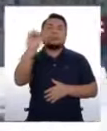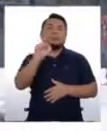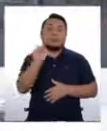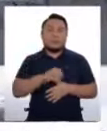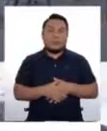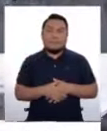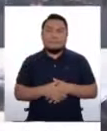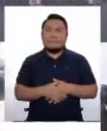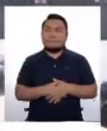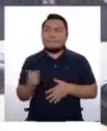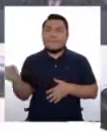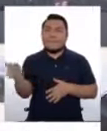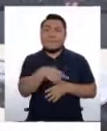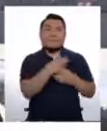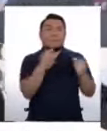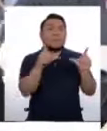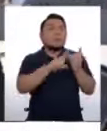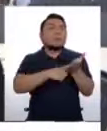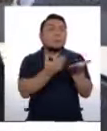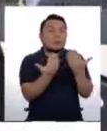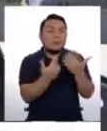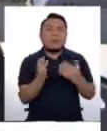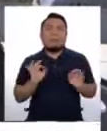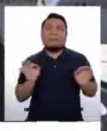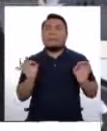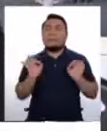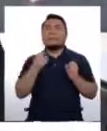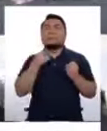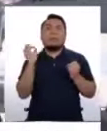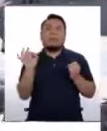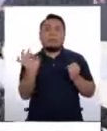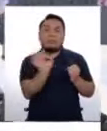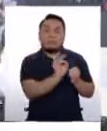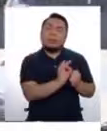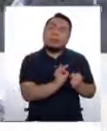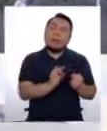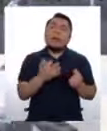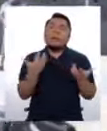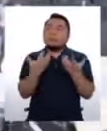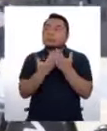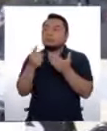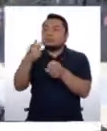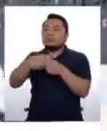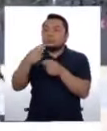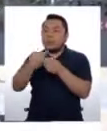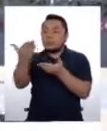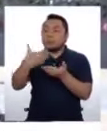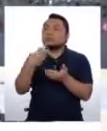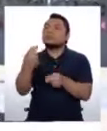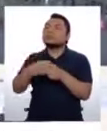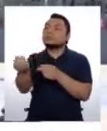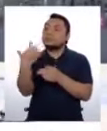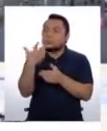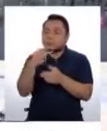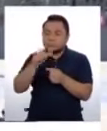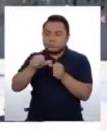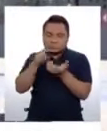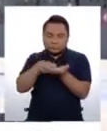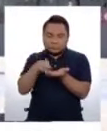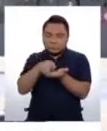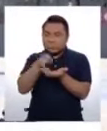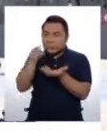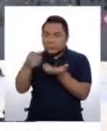soles. Muchos de ellos no portan DNI, entonces hay que ver si sus datos son validados con RENIEC, si tienen algún tipo